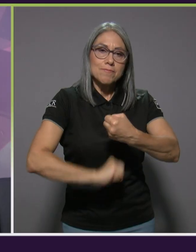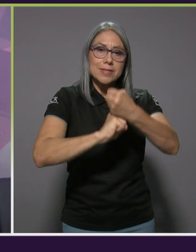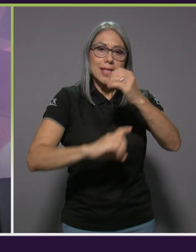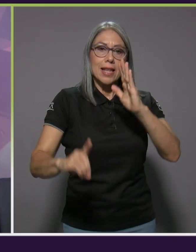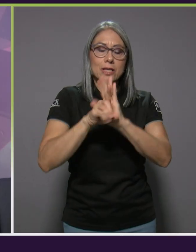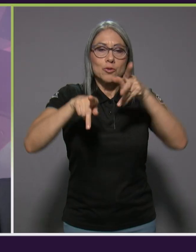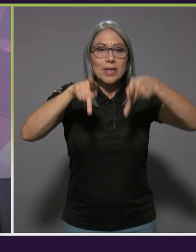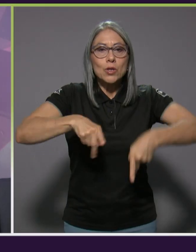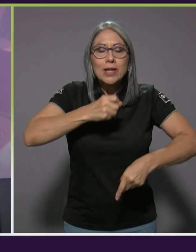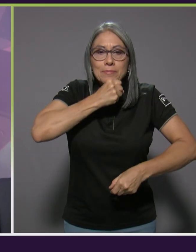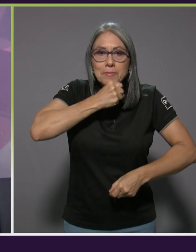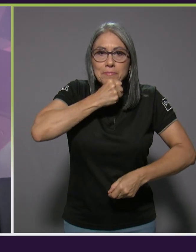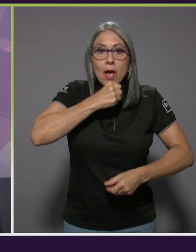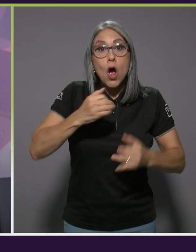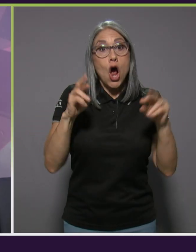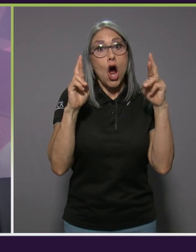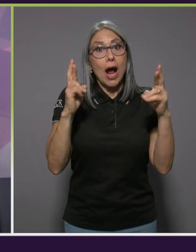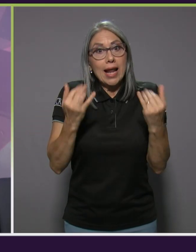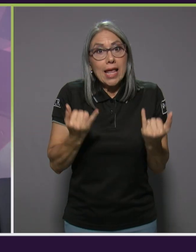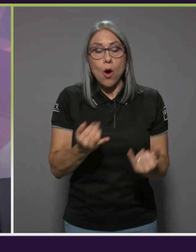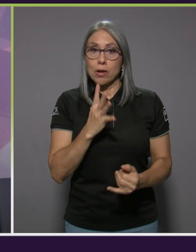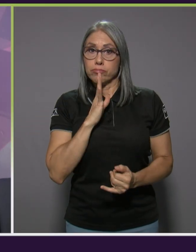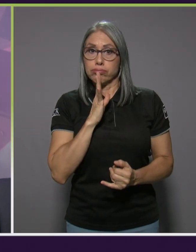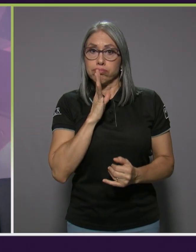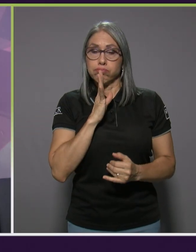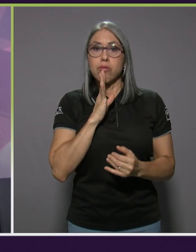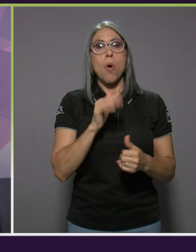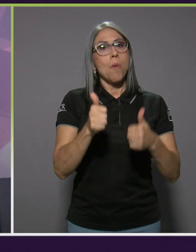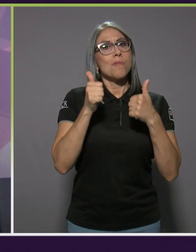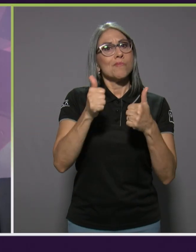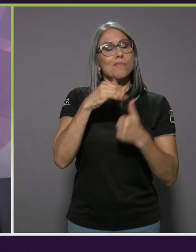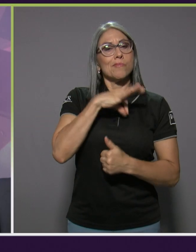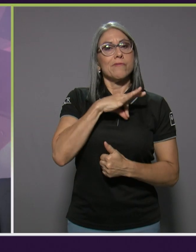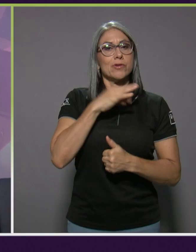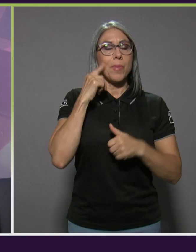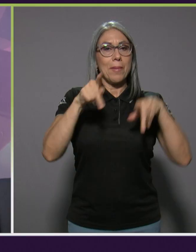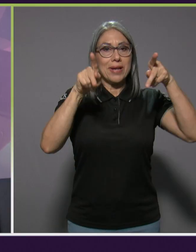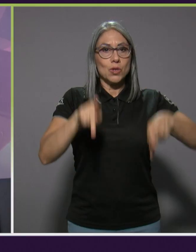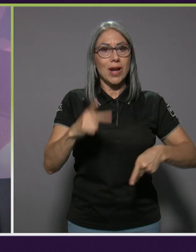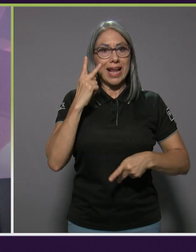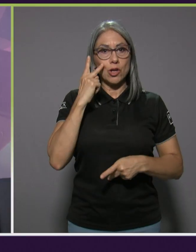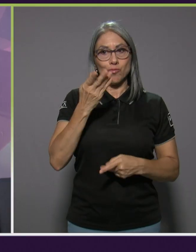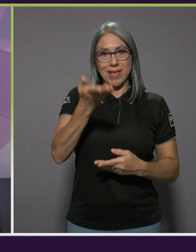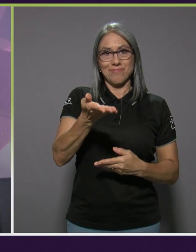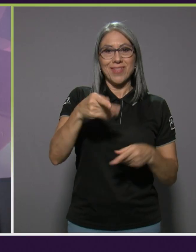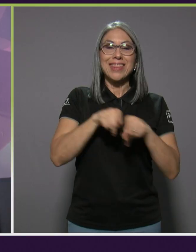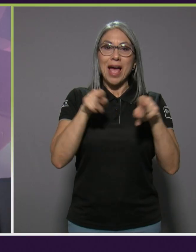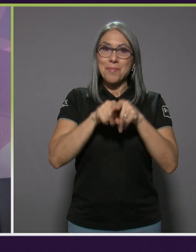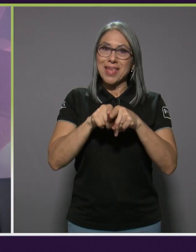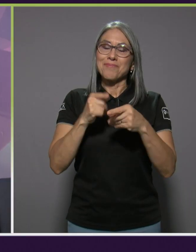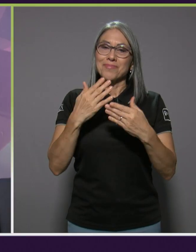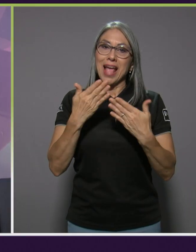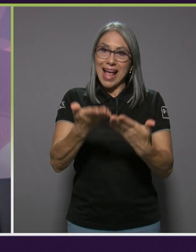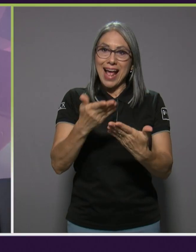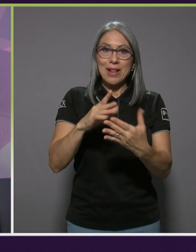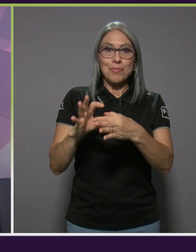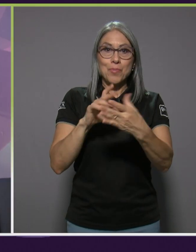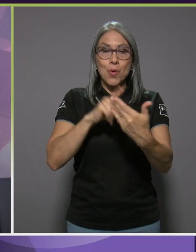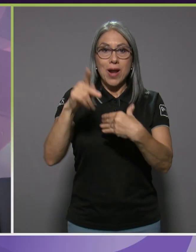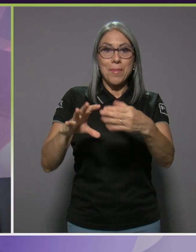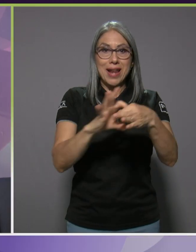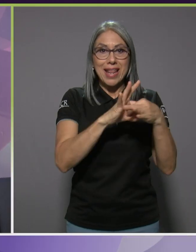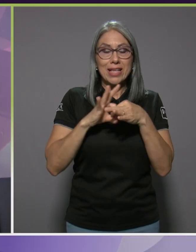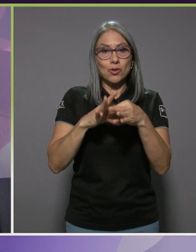esta discusión pues sirva de mucho a la población que nos ve y a Nexos también por este espacio para que puedan orientar un poquito sobre